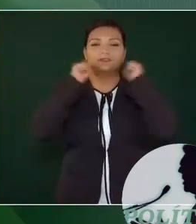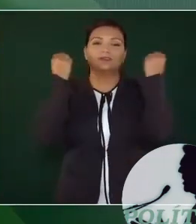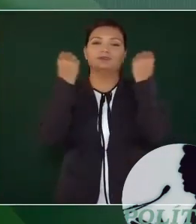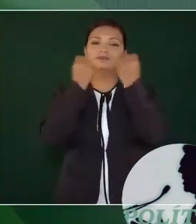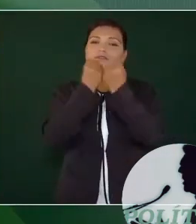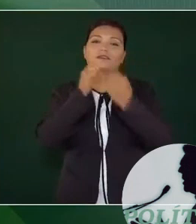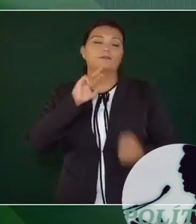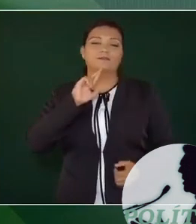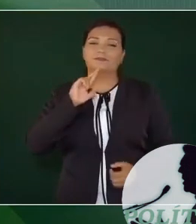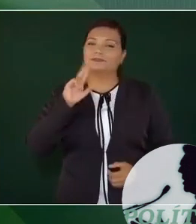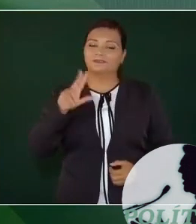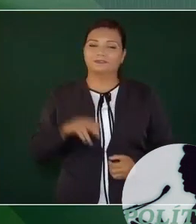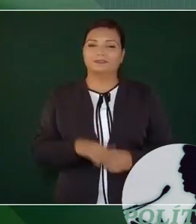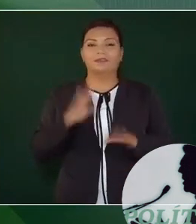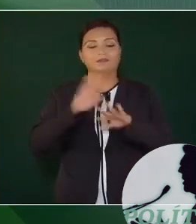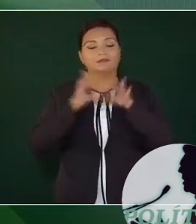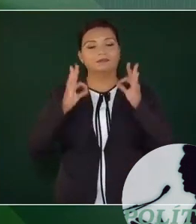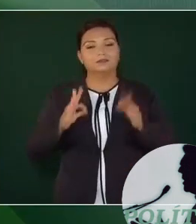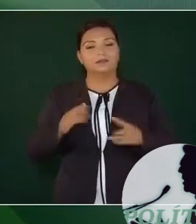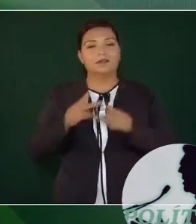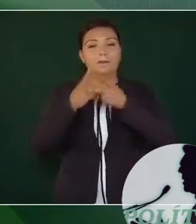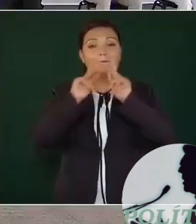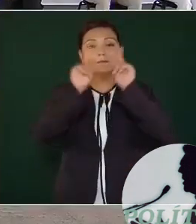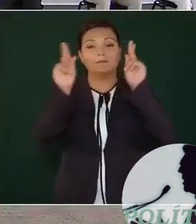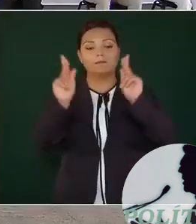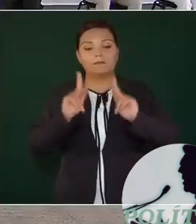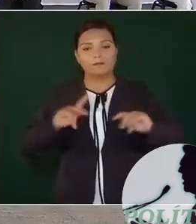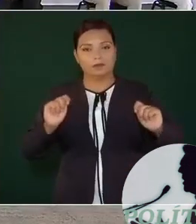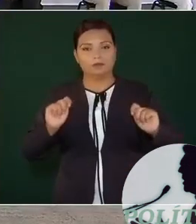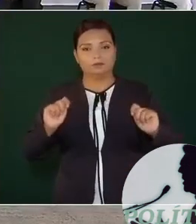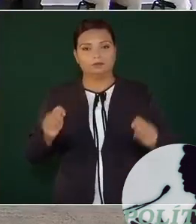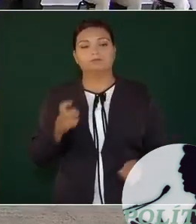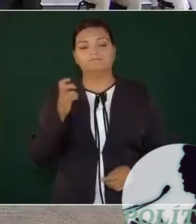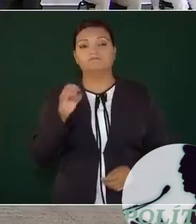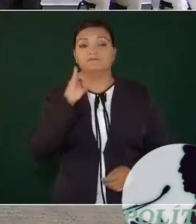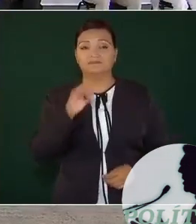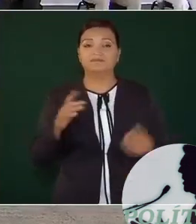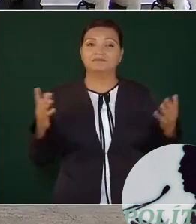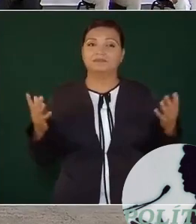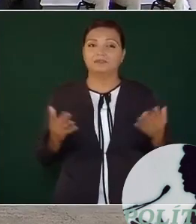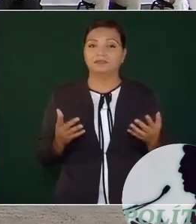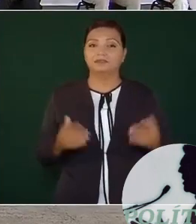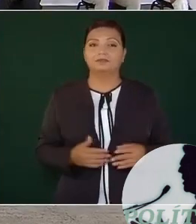mejor y pacífica. Entonces, sí hemos